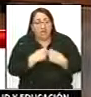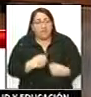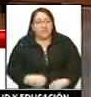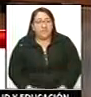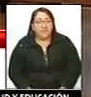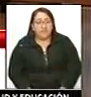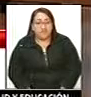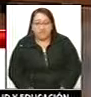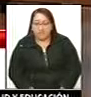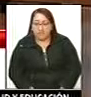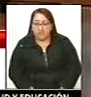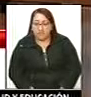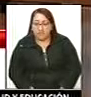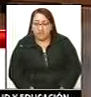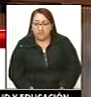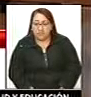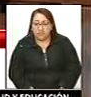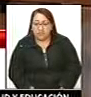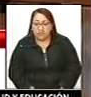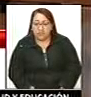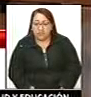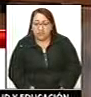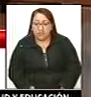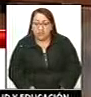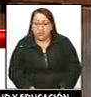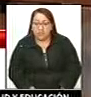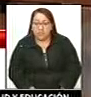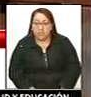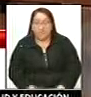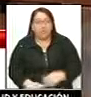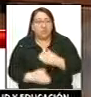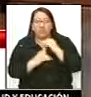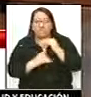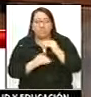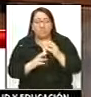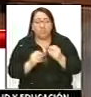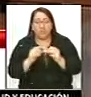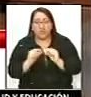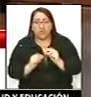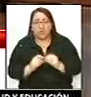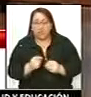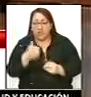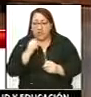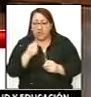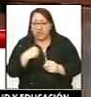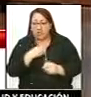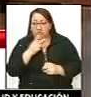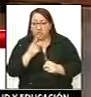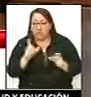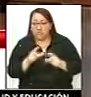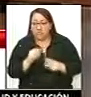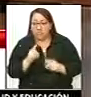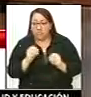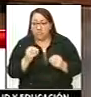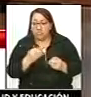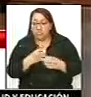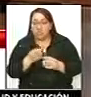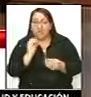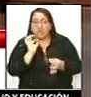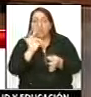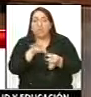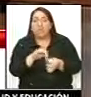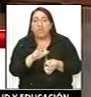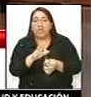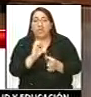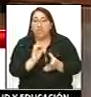los colegios, de los directivos de los colegios están limitados y muy limitados. El día de ayer hemos visto en la televisión un chico que dopó a